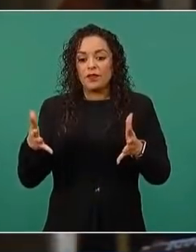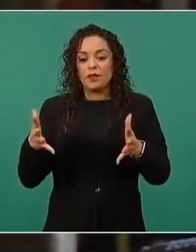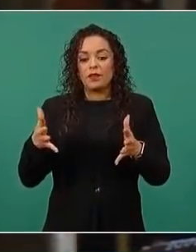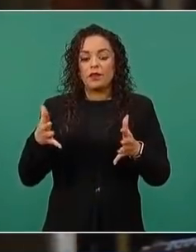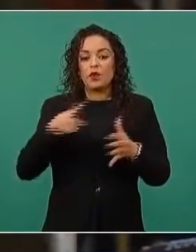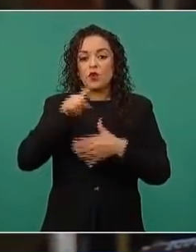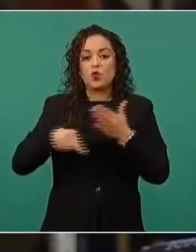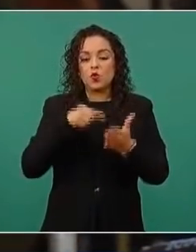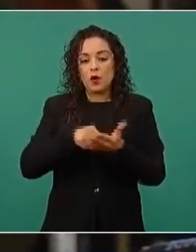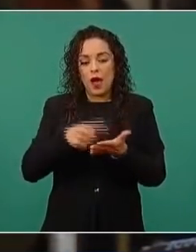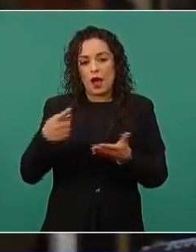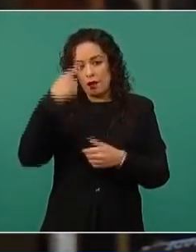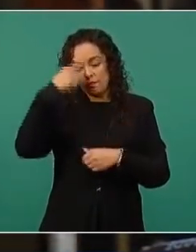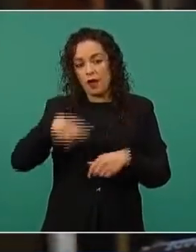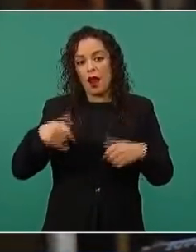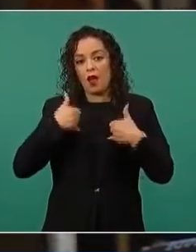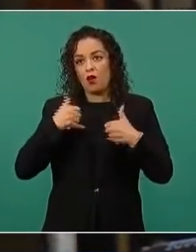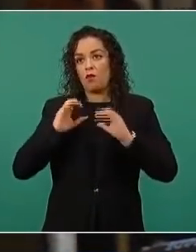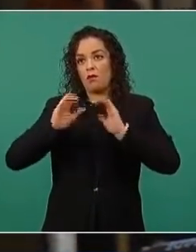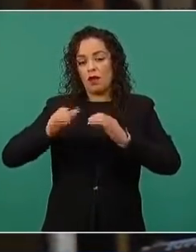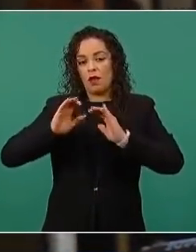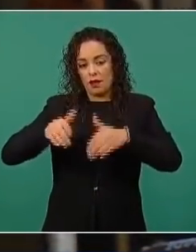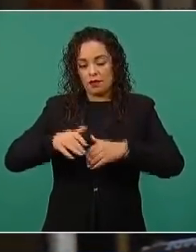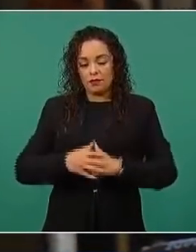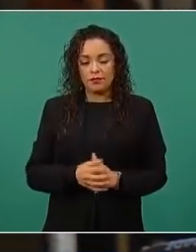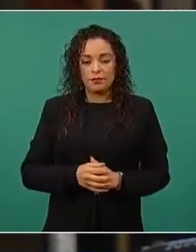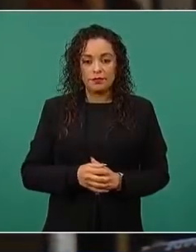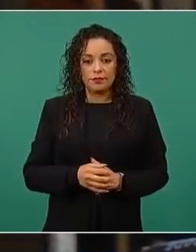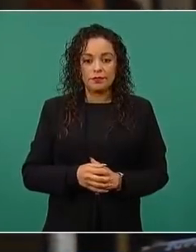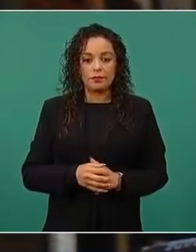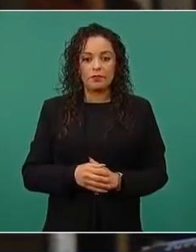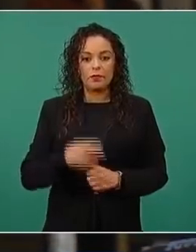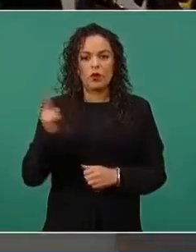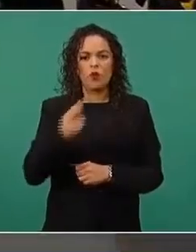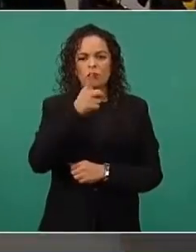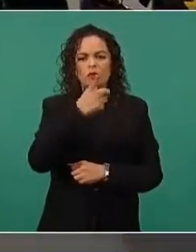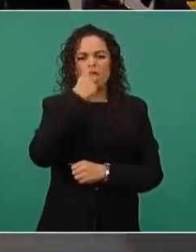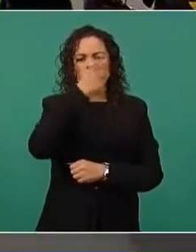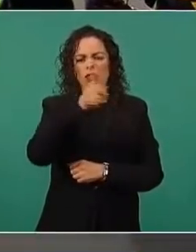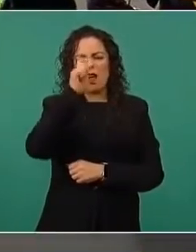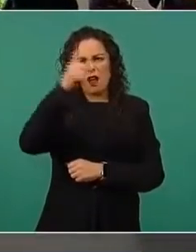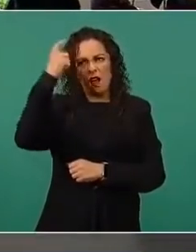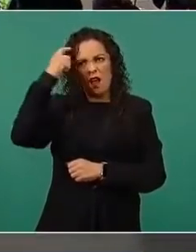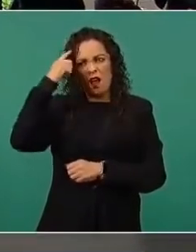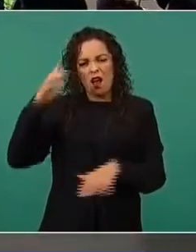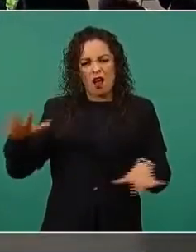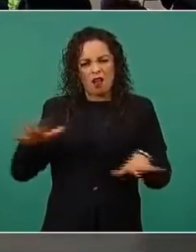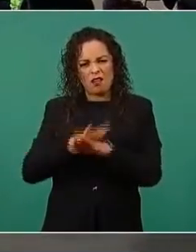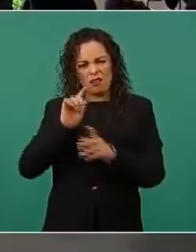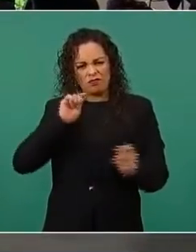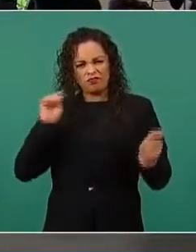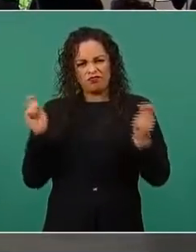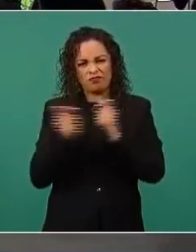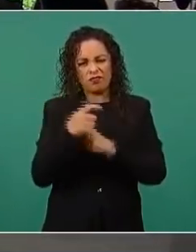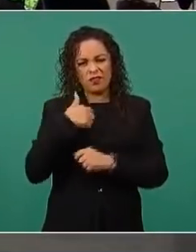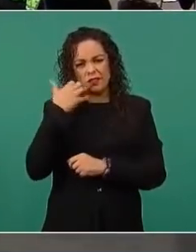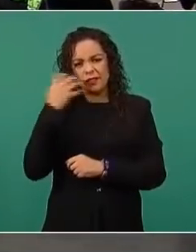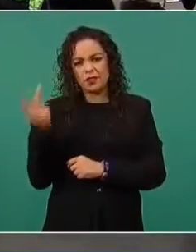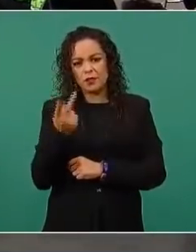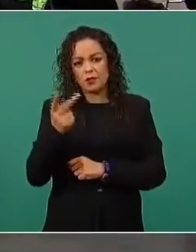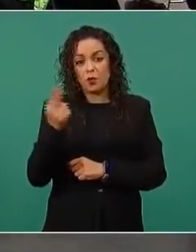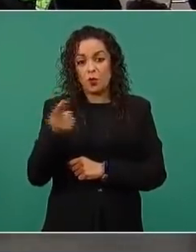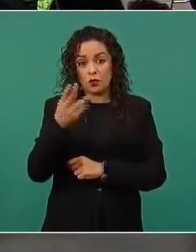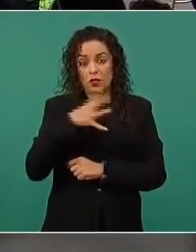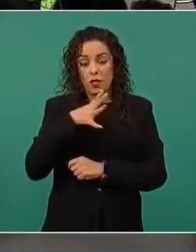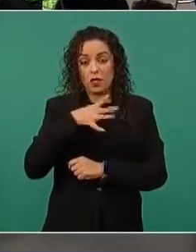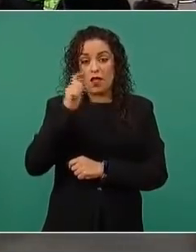segunda instancia, usted ha hablado de la revolución de conciencias. Saber si su gobierno tiene planeado una reforma educativa pero verdadera,